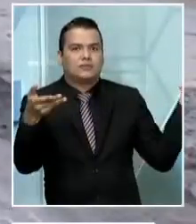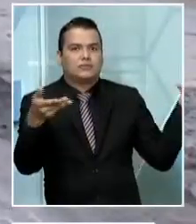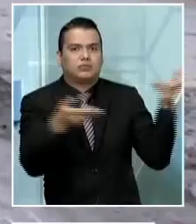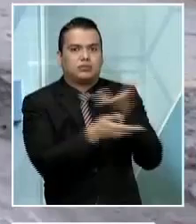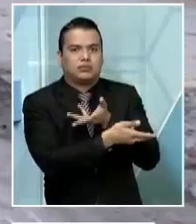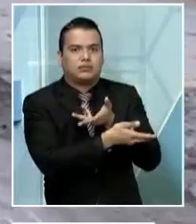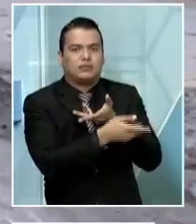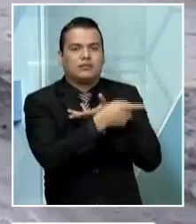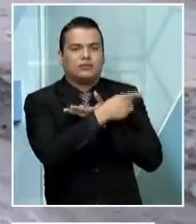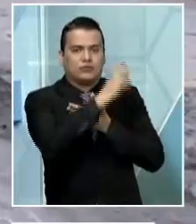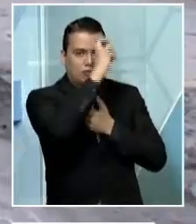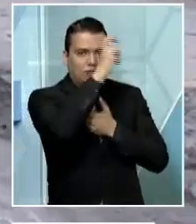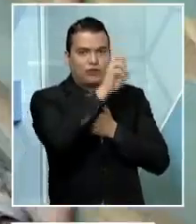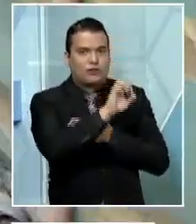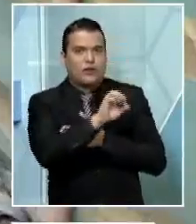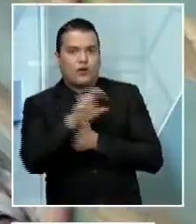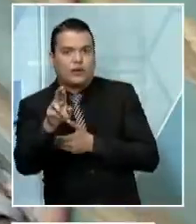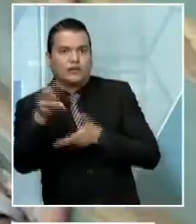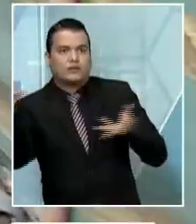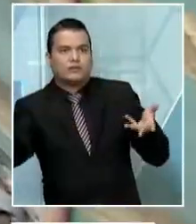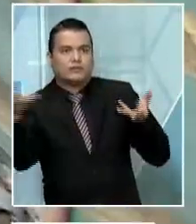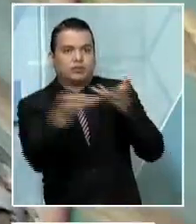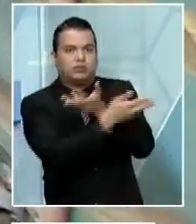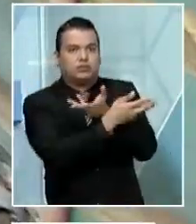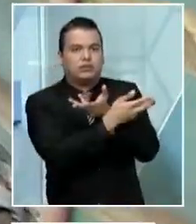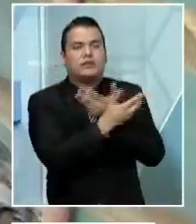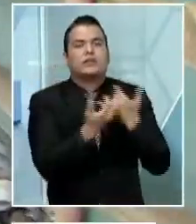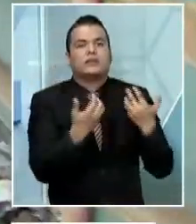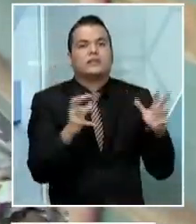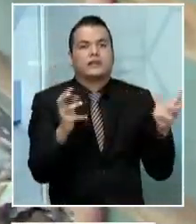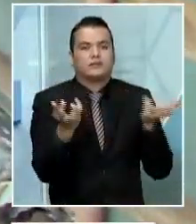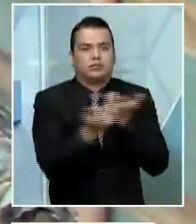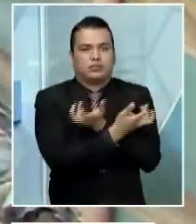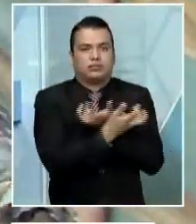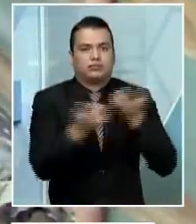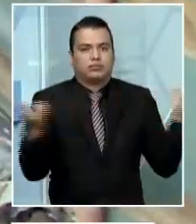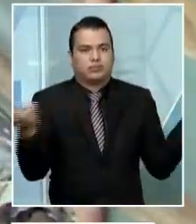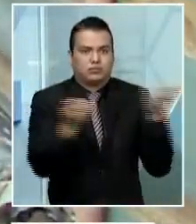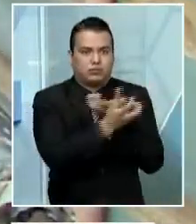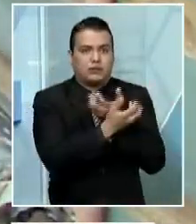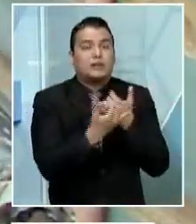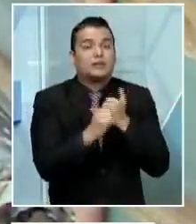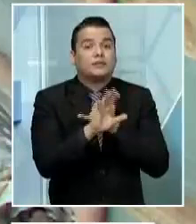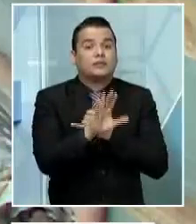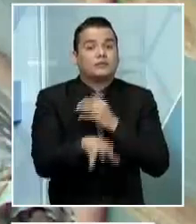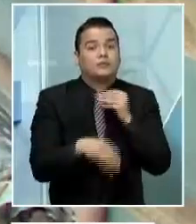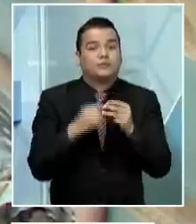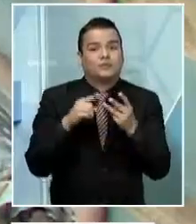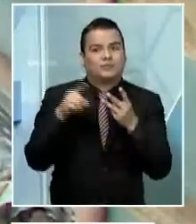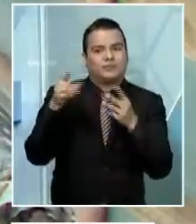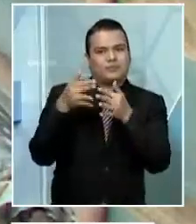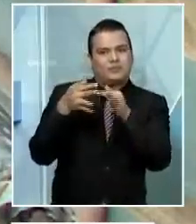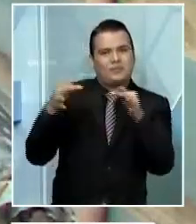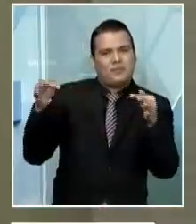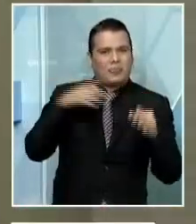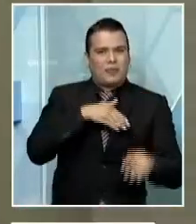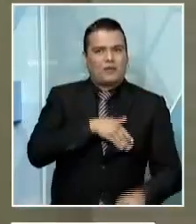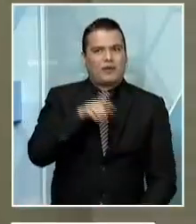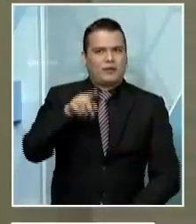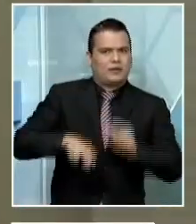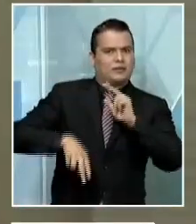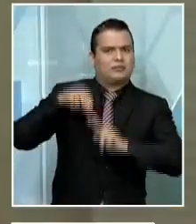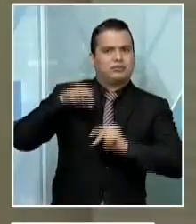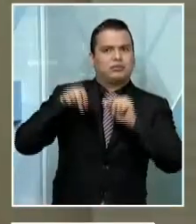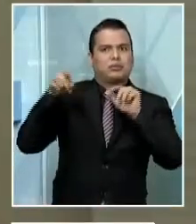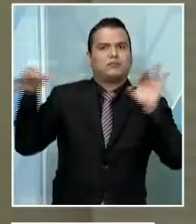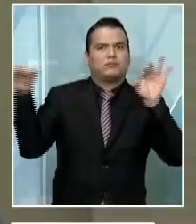del Comercio sobre la carrera primera. Nos integramos también con la terminal que está en construcción, Simón Bolívar, y